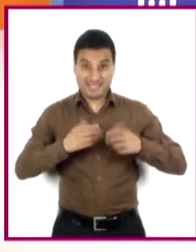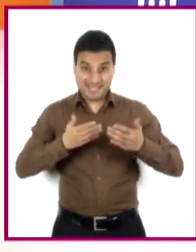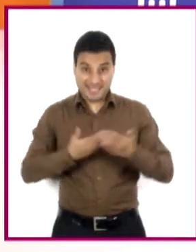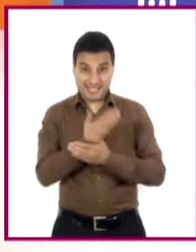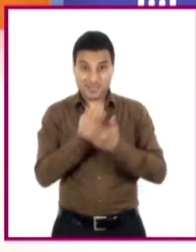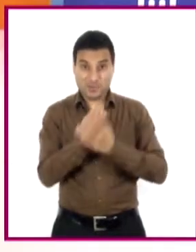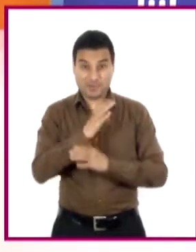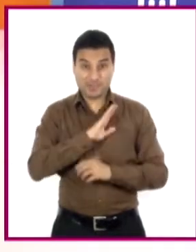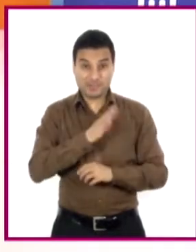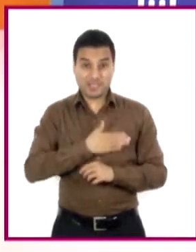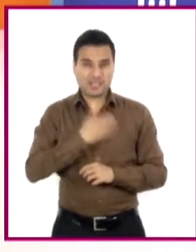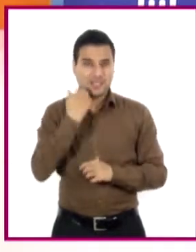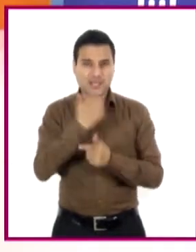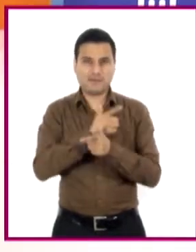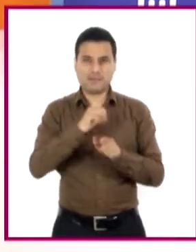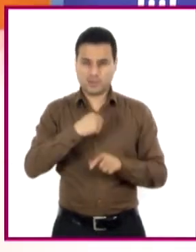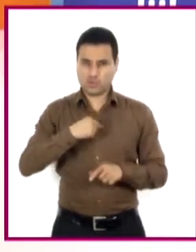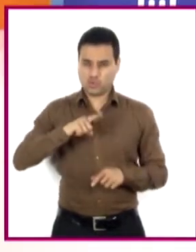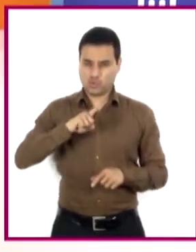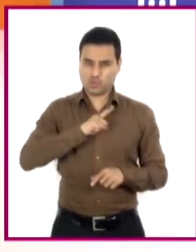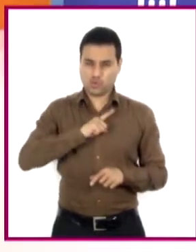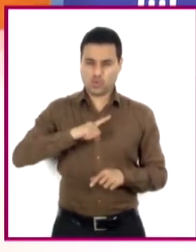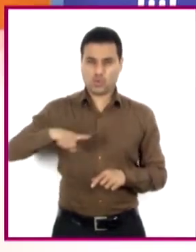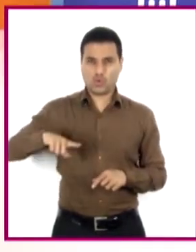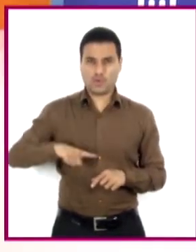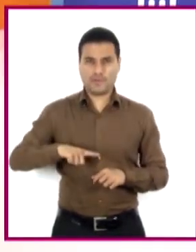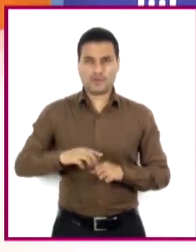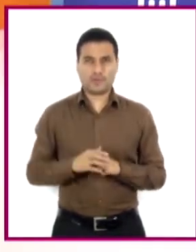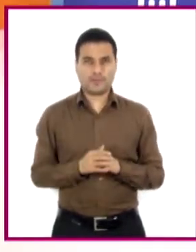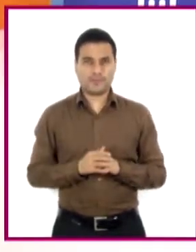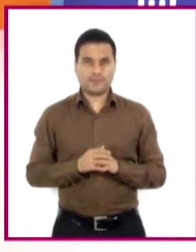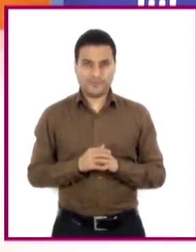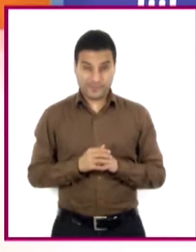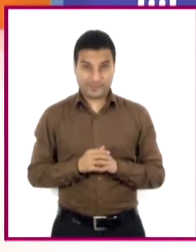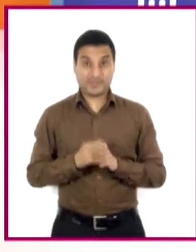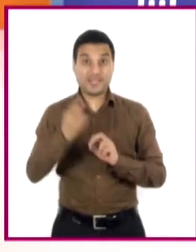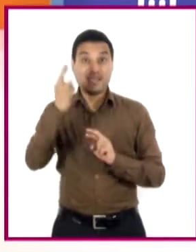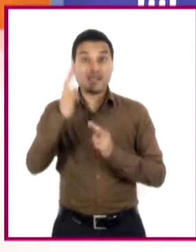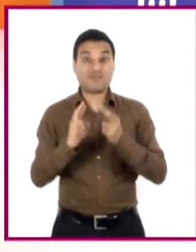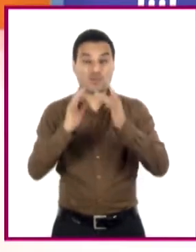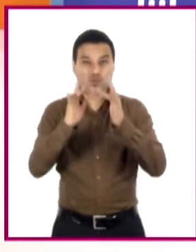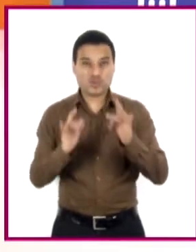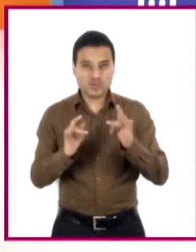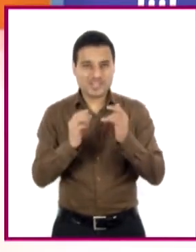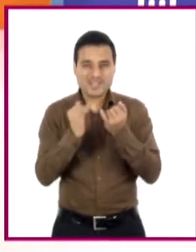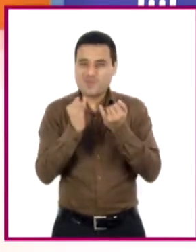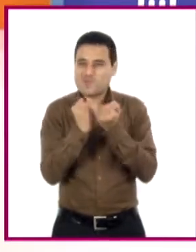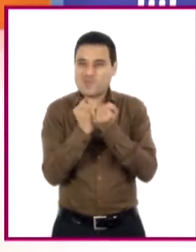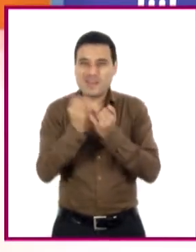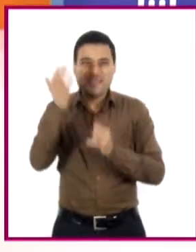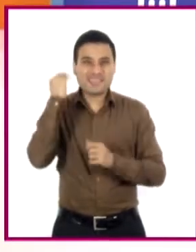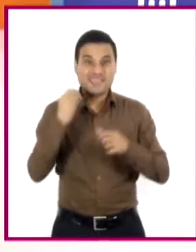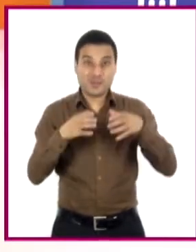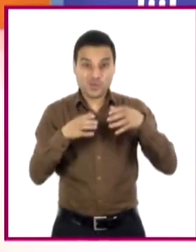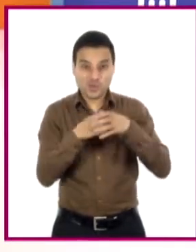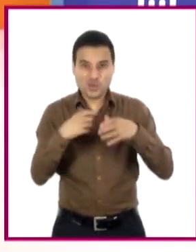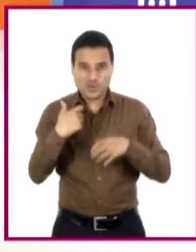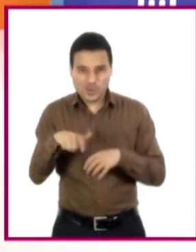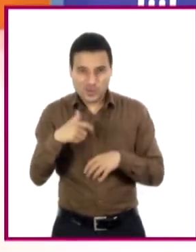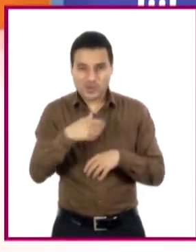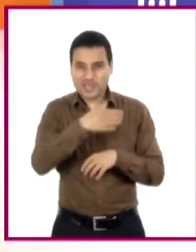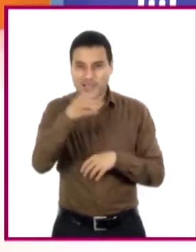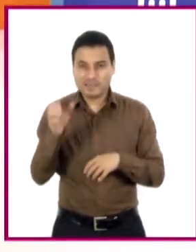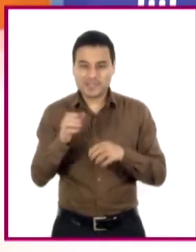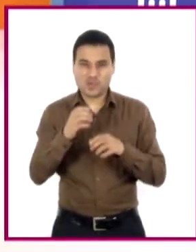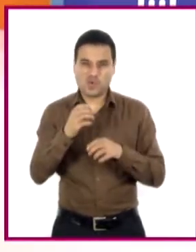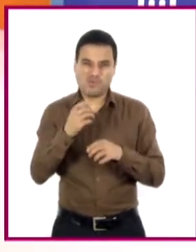de gobernarse a ellos mismos. Como antes de la Revolución Francesa, los burgueses y los campesinos tenían que pagar impuestos y sostener